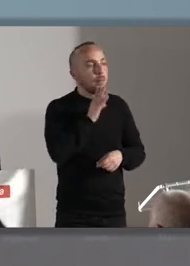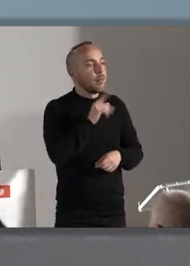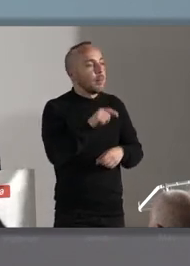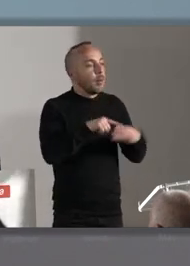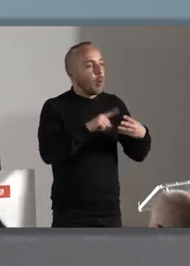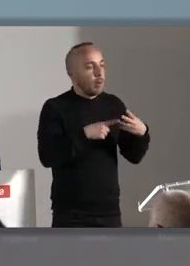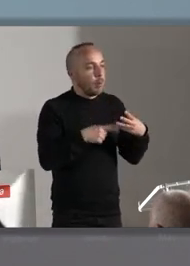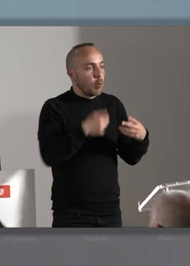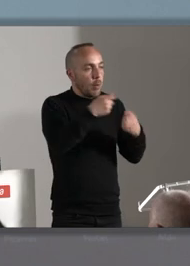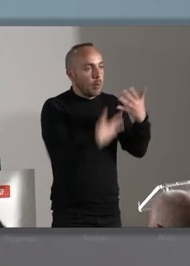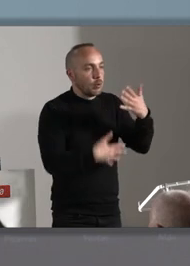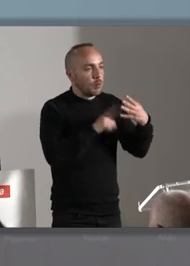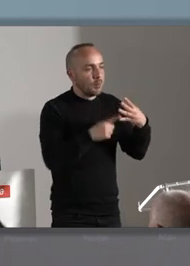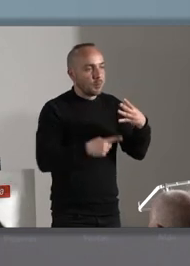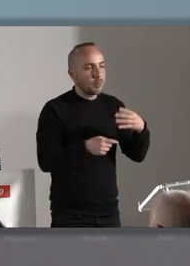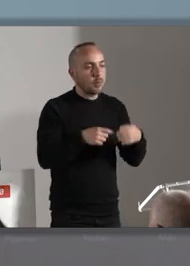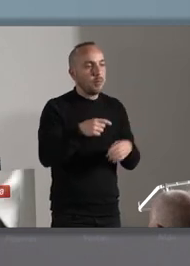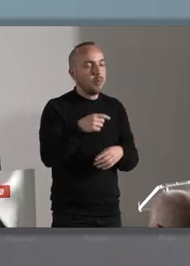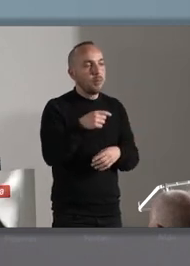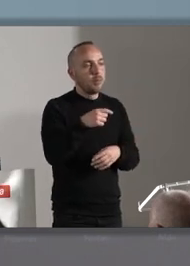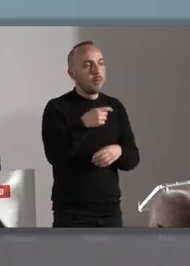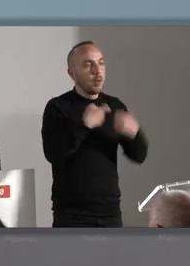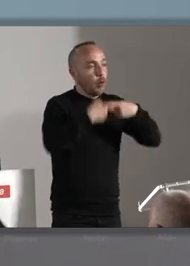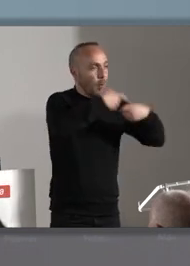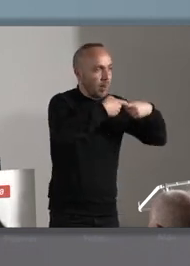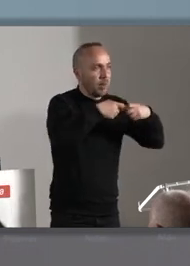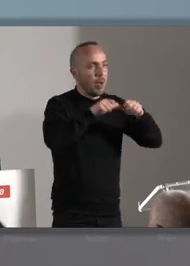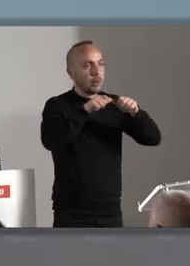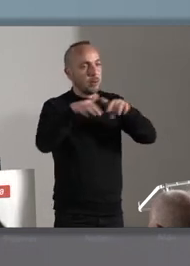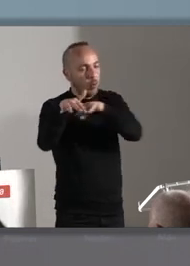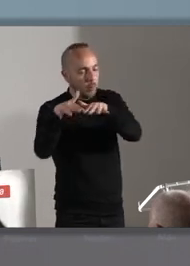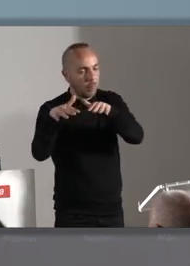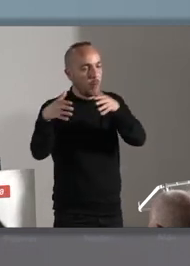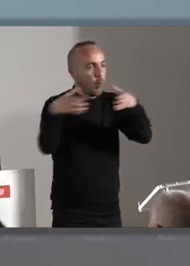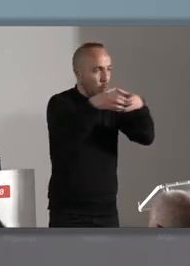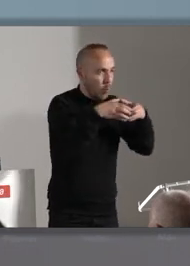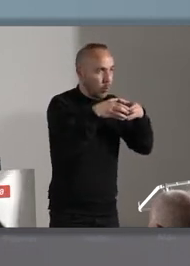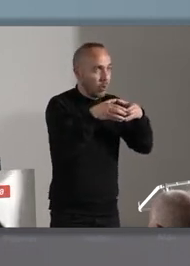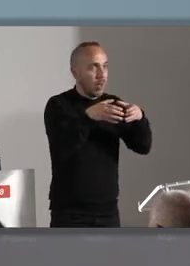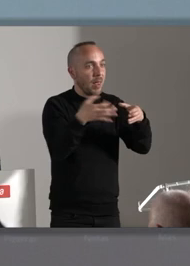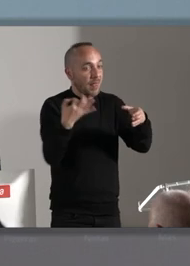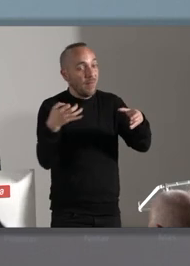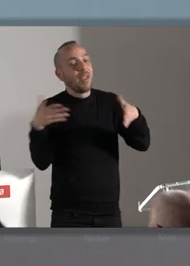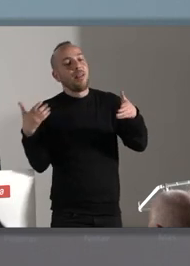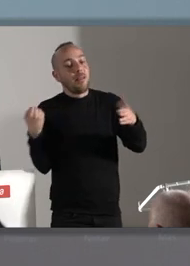solidaria. Muchas veces se ha hecho hincapié pues, en la necesidad de cooperativas y de movimiento y de grupos, pero sin duda, sin estos equipos